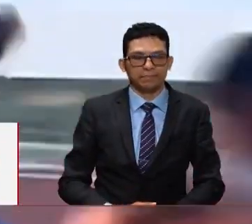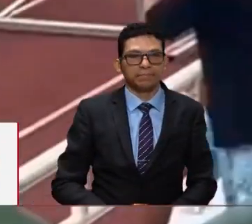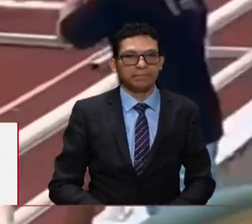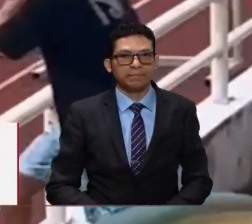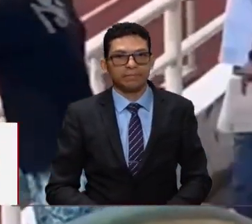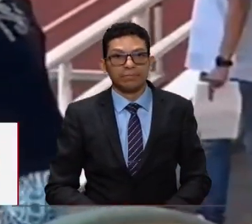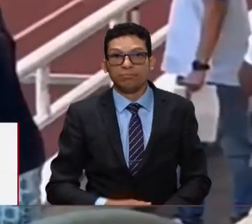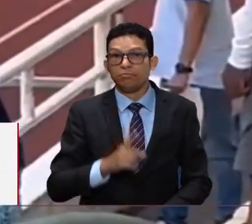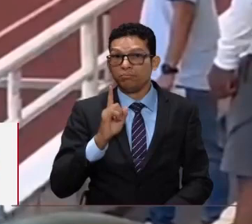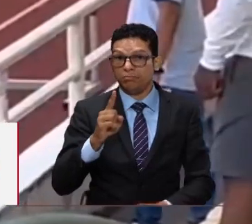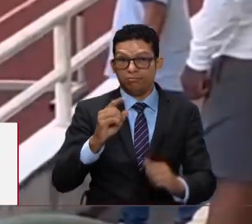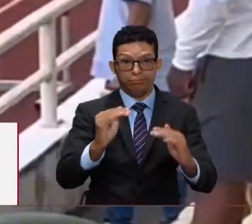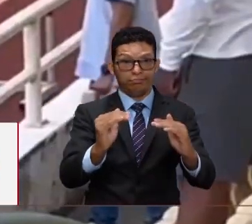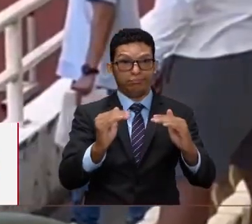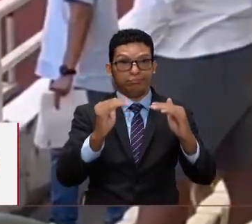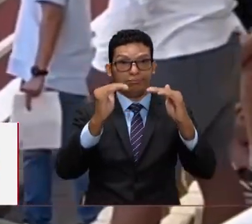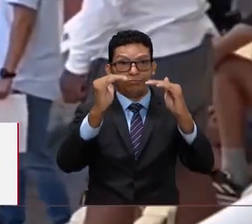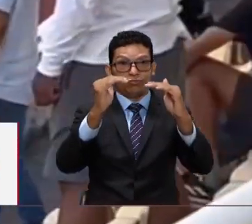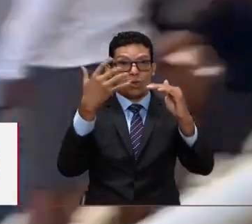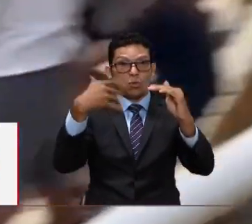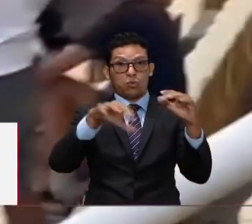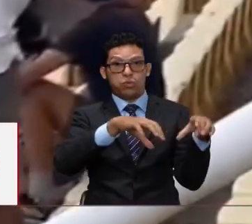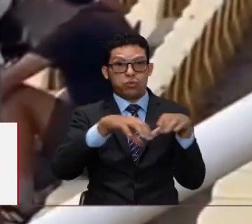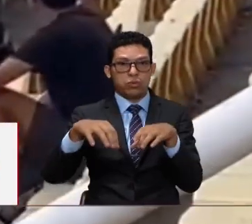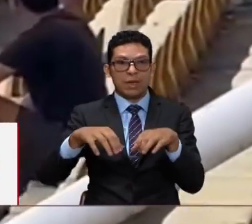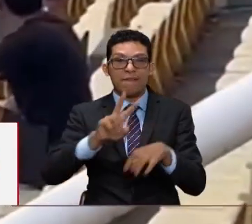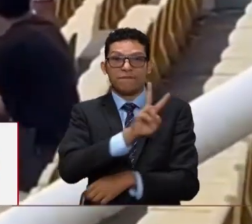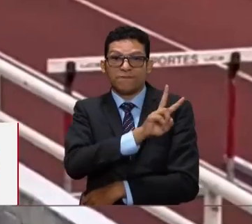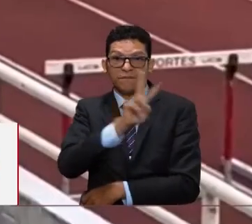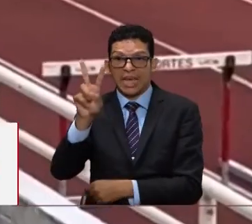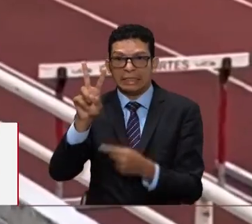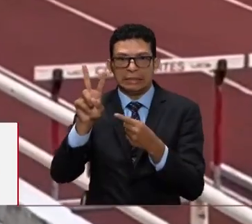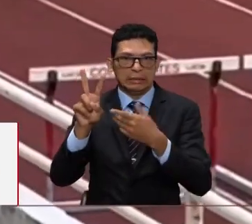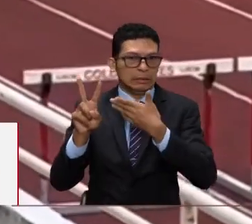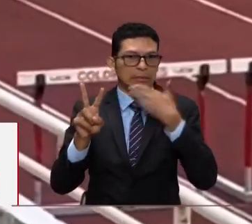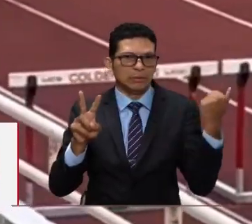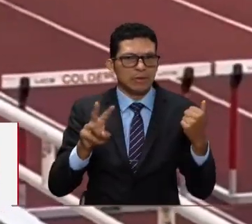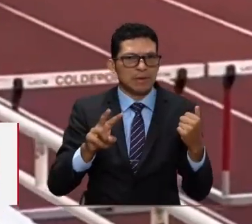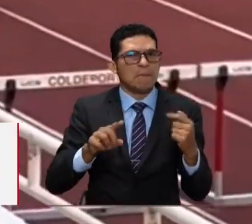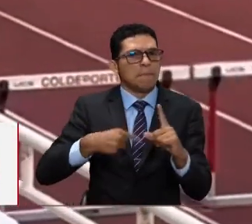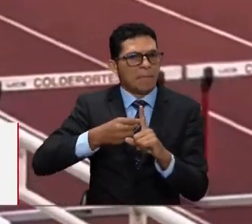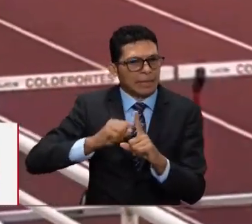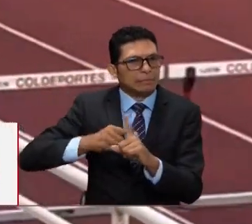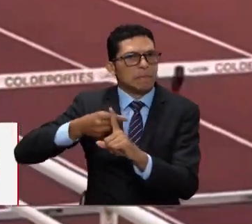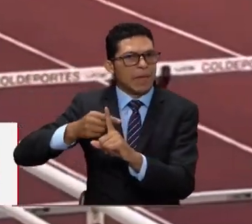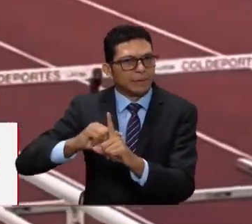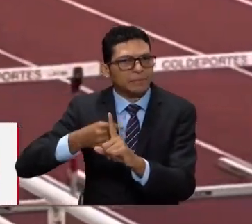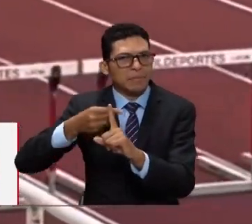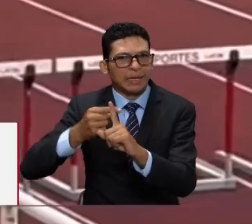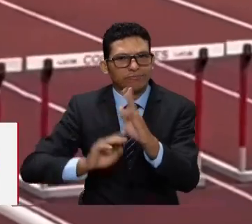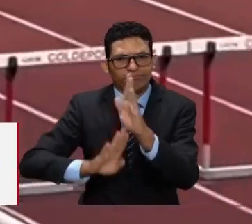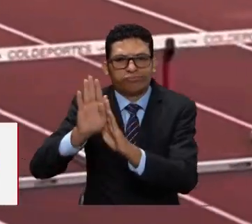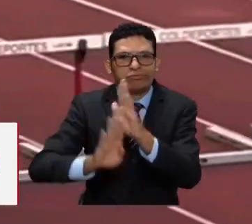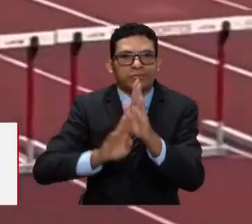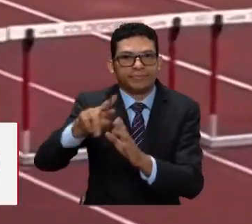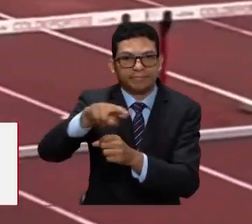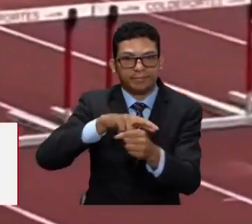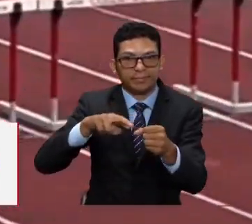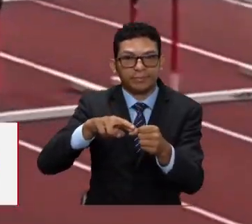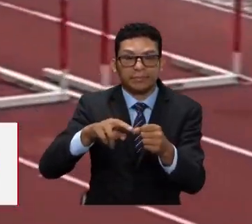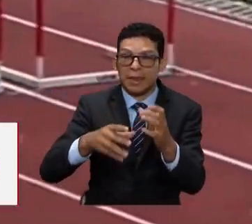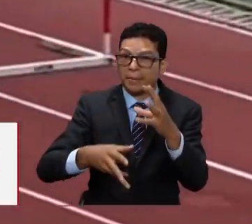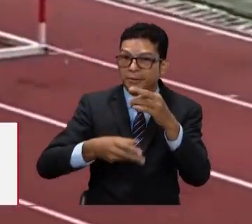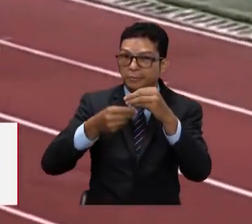Una destacadísima actuación de los atletas vallecaucanos que siguen sumando éxitos importantes en la región.